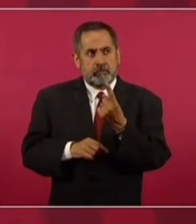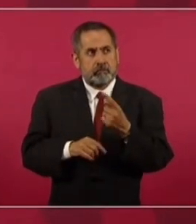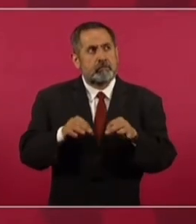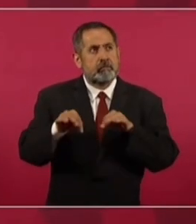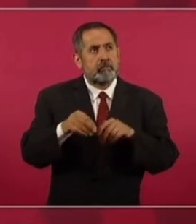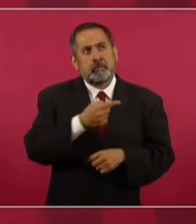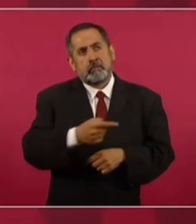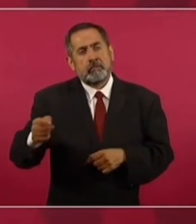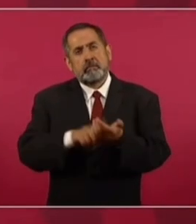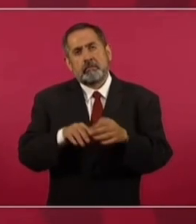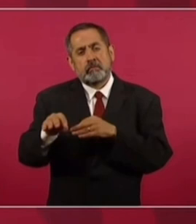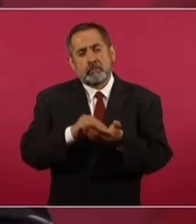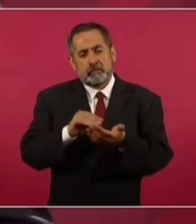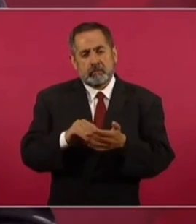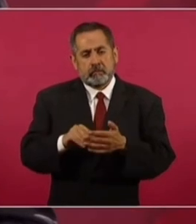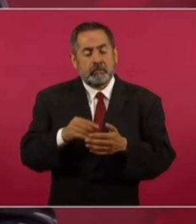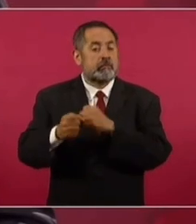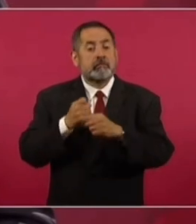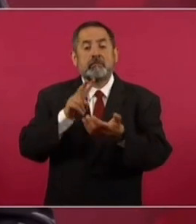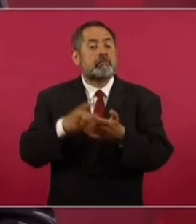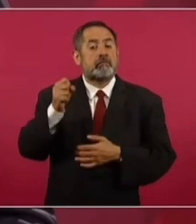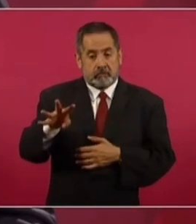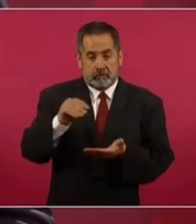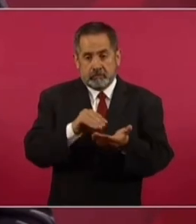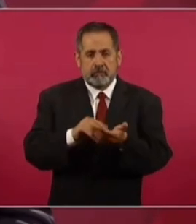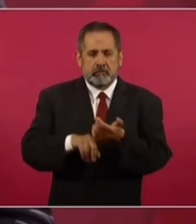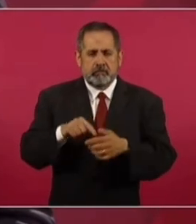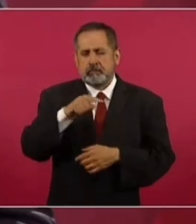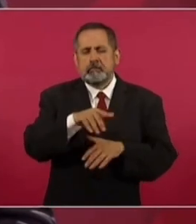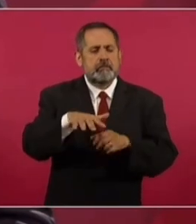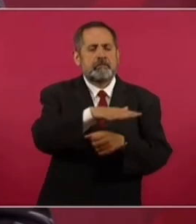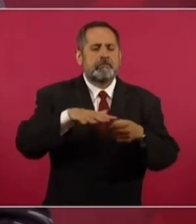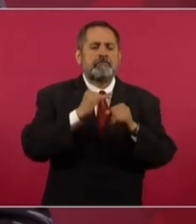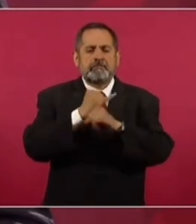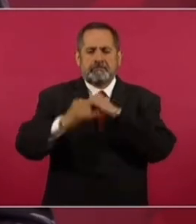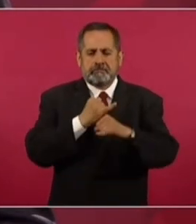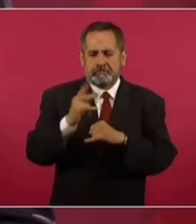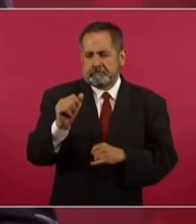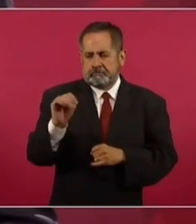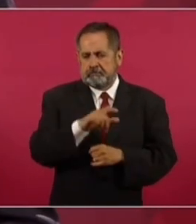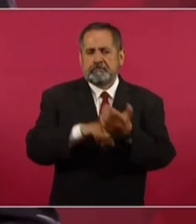el 19. Sí, hasta el 19. Eran del área internacional, de Pemex.